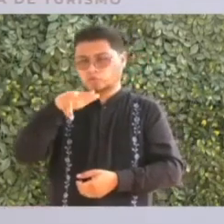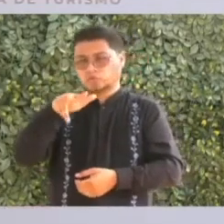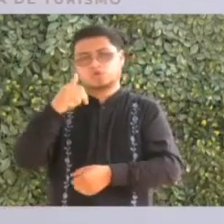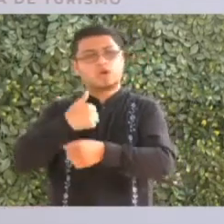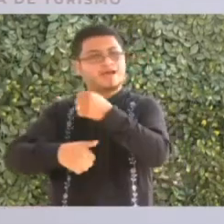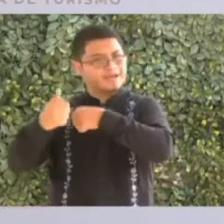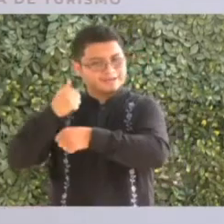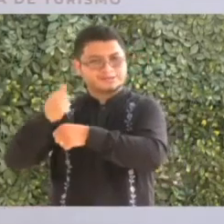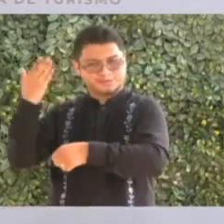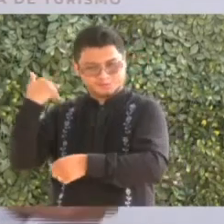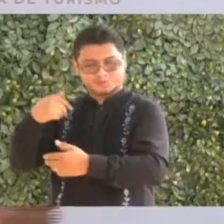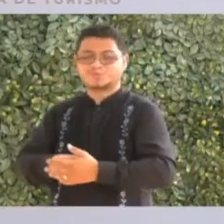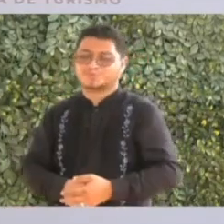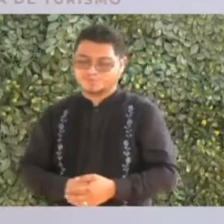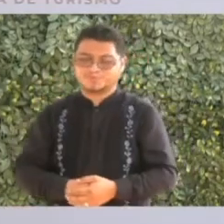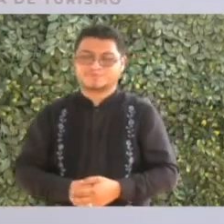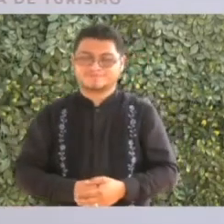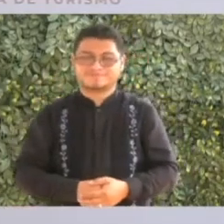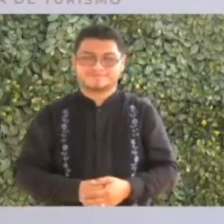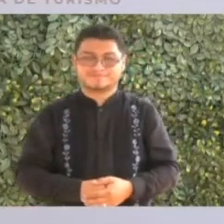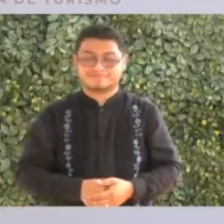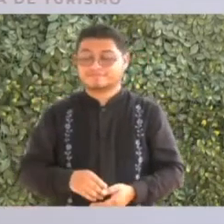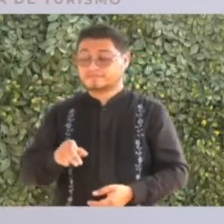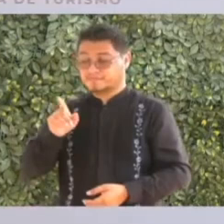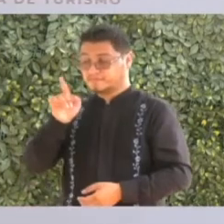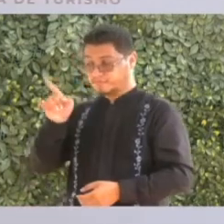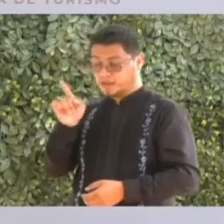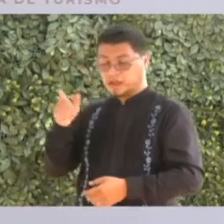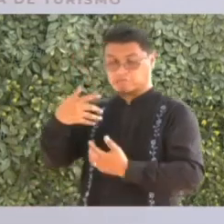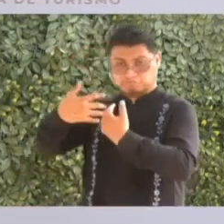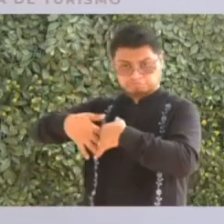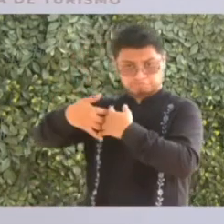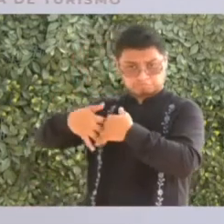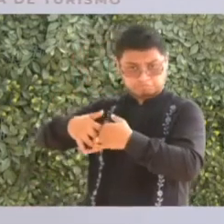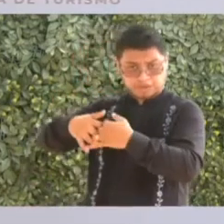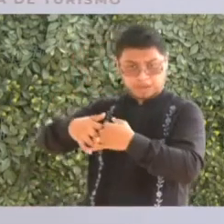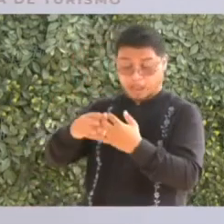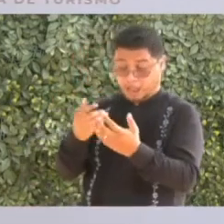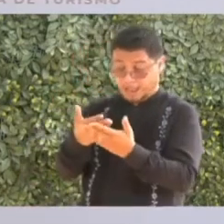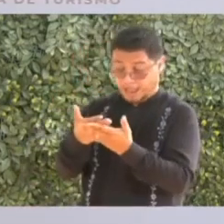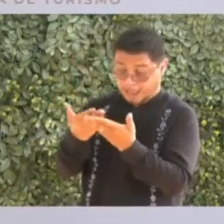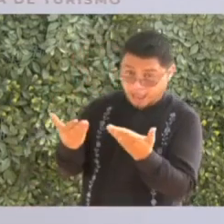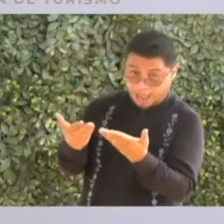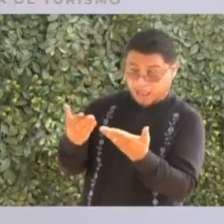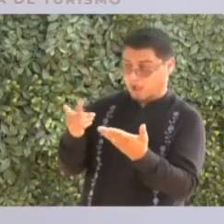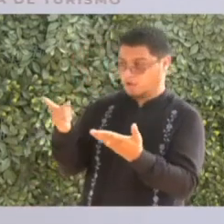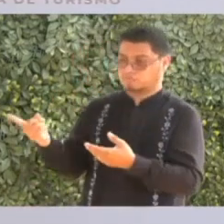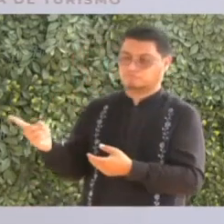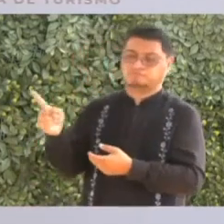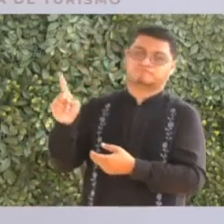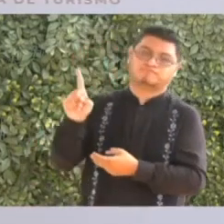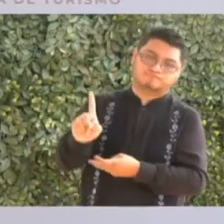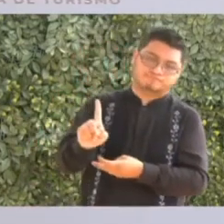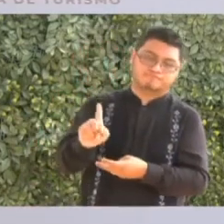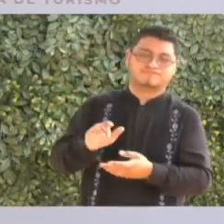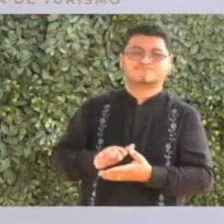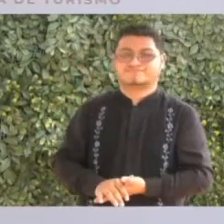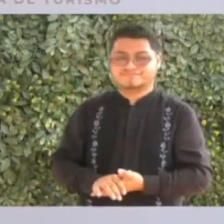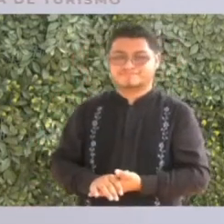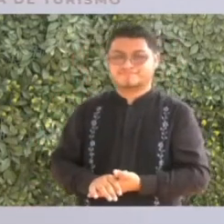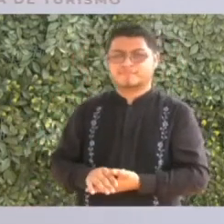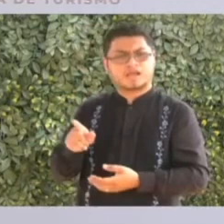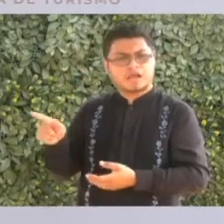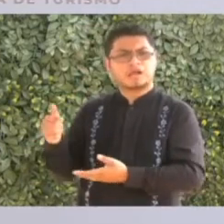Cumplieron esta empresa y ahora, pues con más razón, tienen